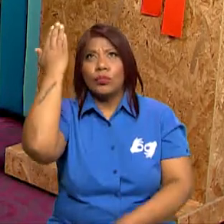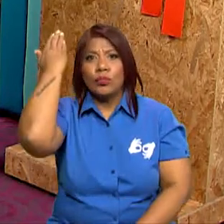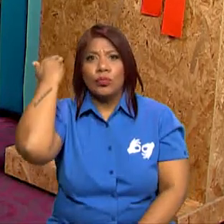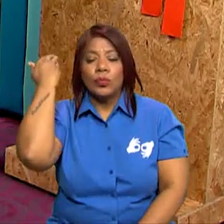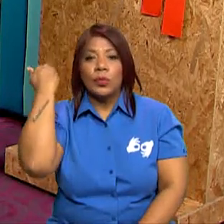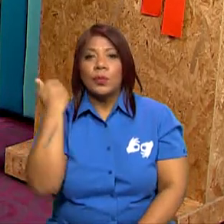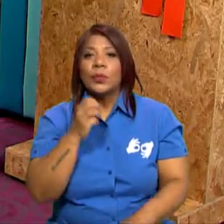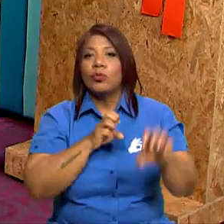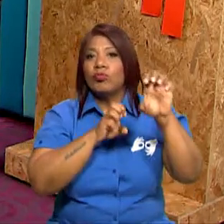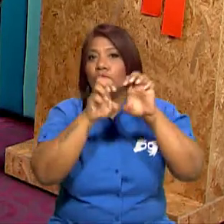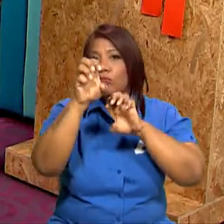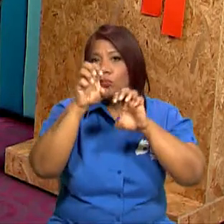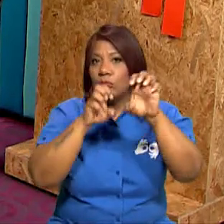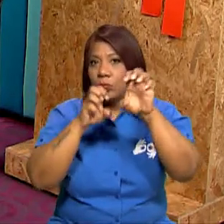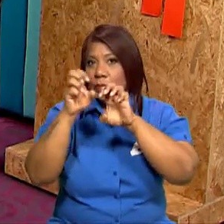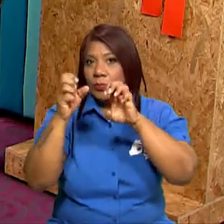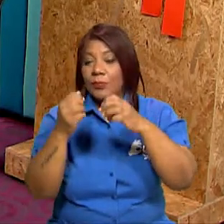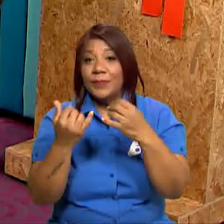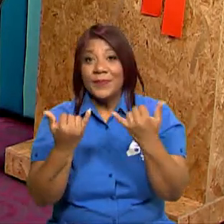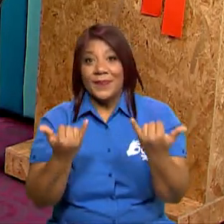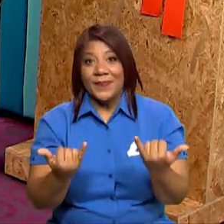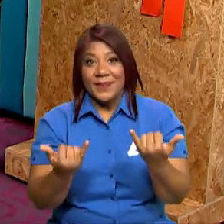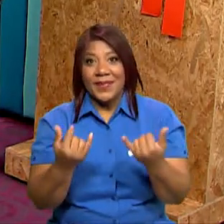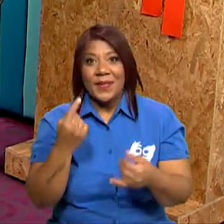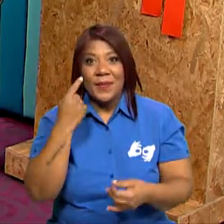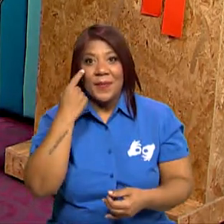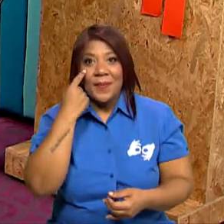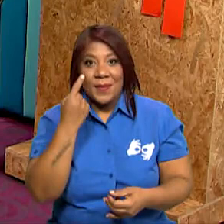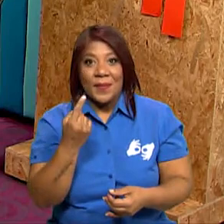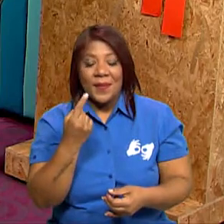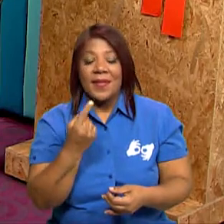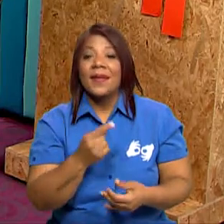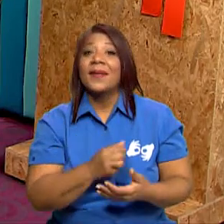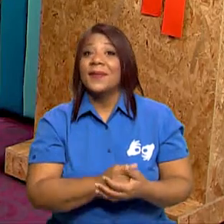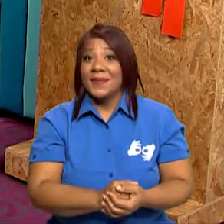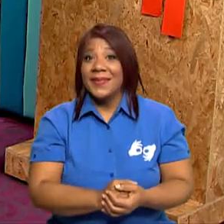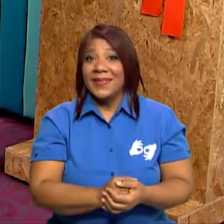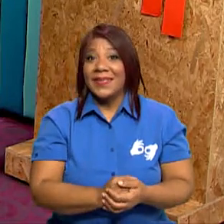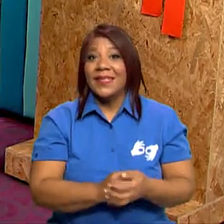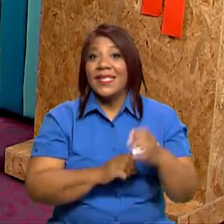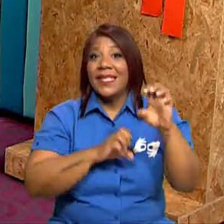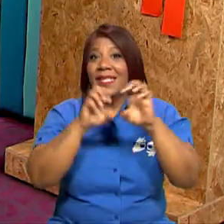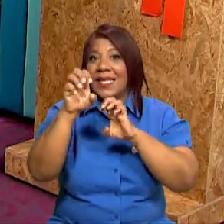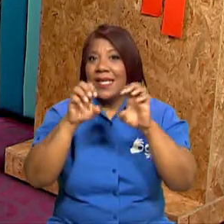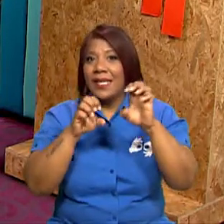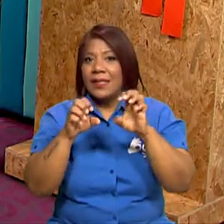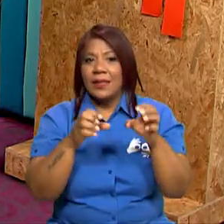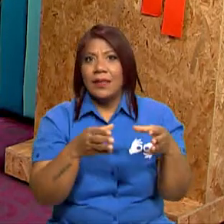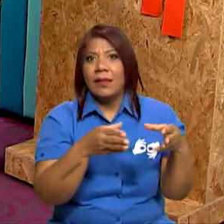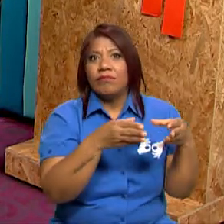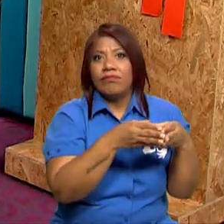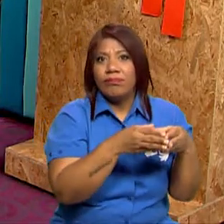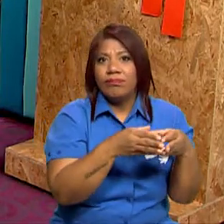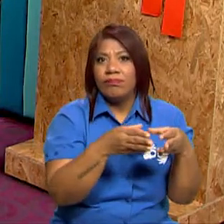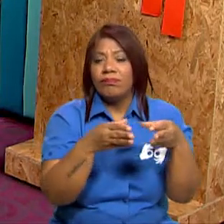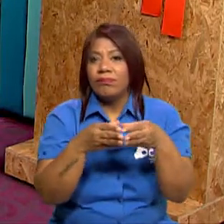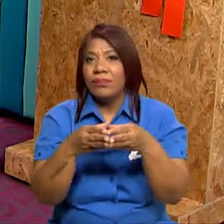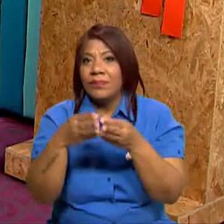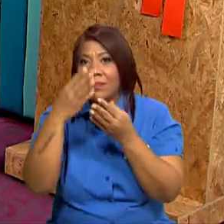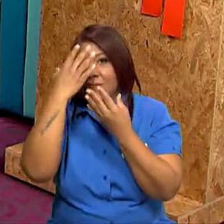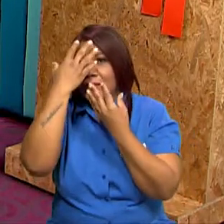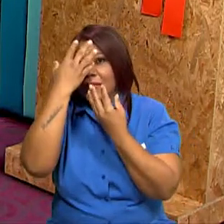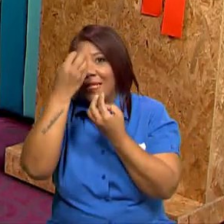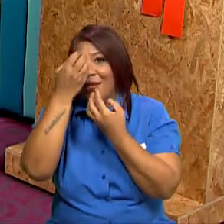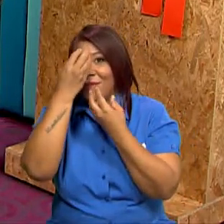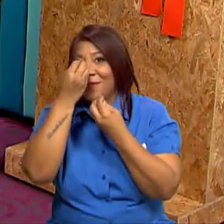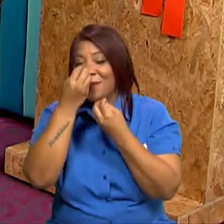de estadística y ahora los vamos a estar utilizando para recolectar los datos y organizarlos.